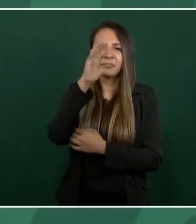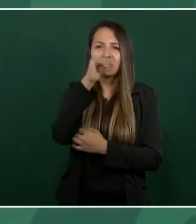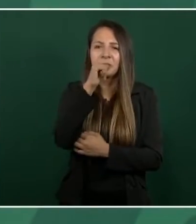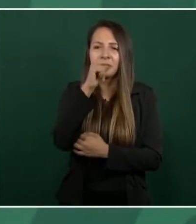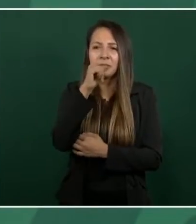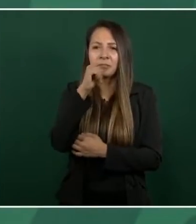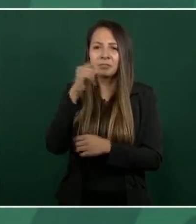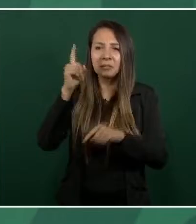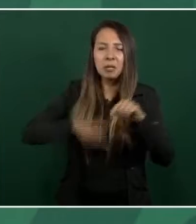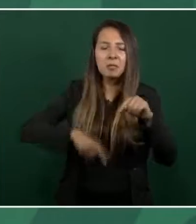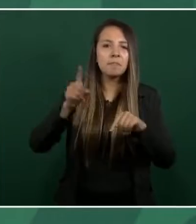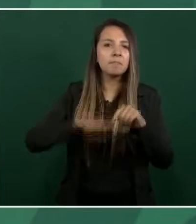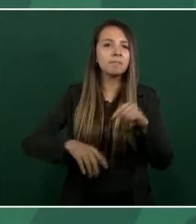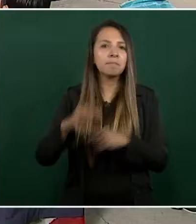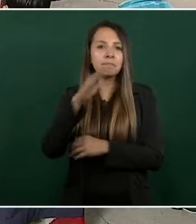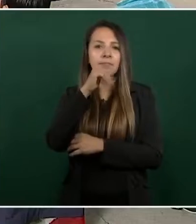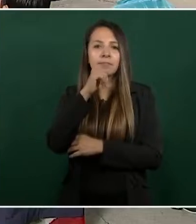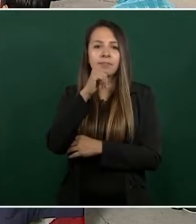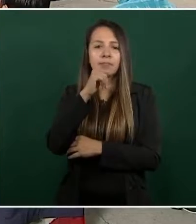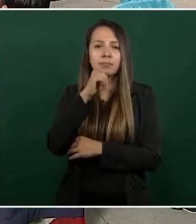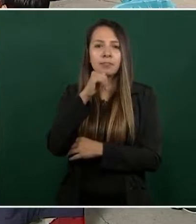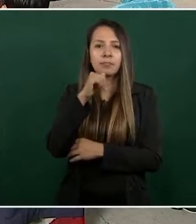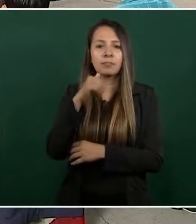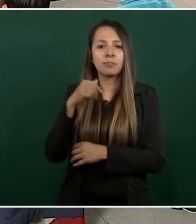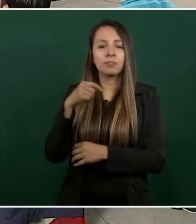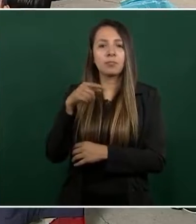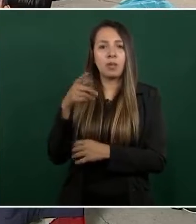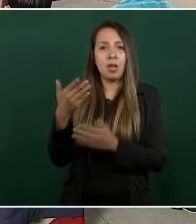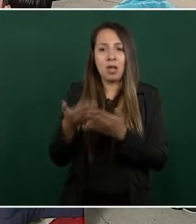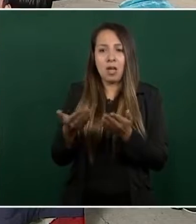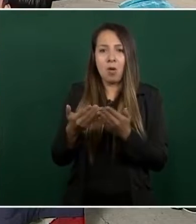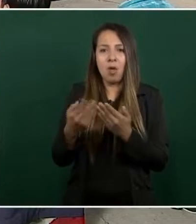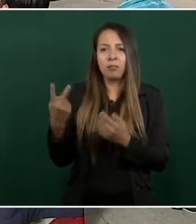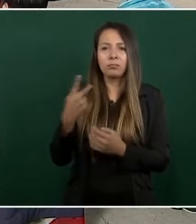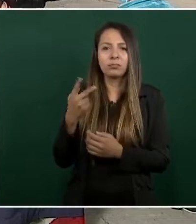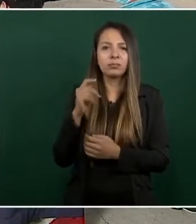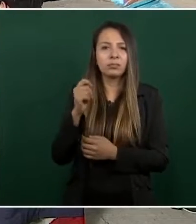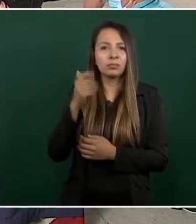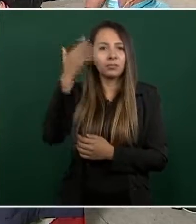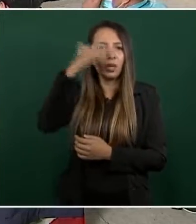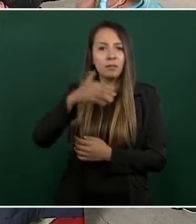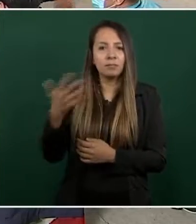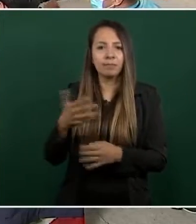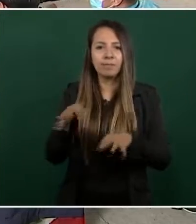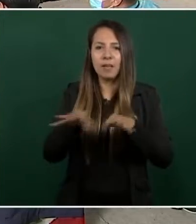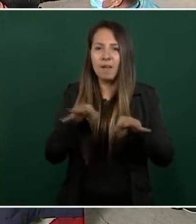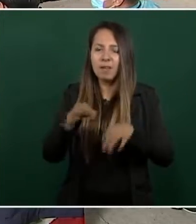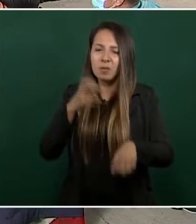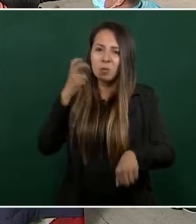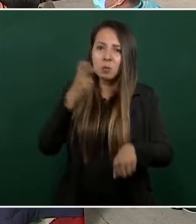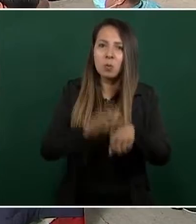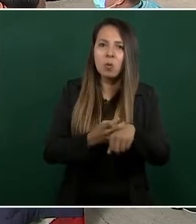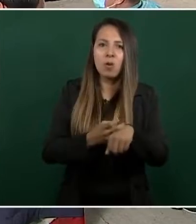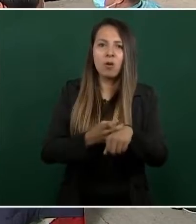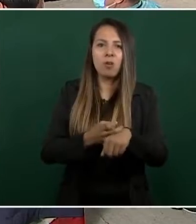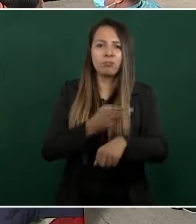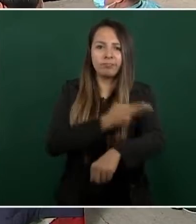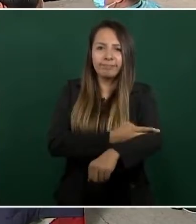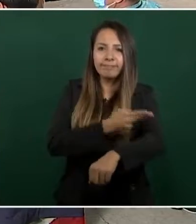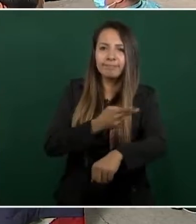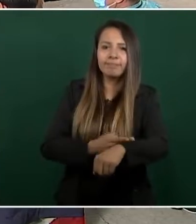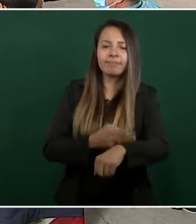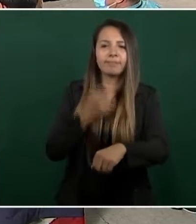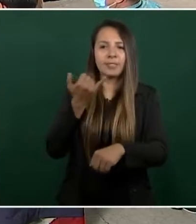encuentra usted haciendo lo que mejor sabemos hacer, que es trabajar duro, honradamente y en armonía por nuestras familias,